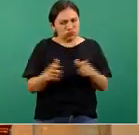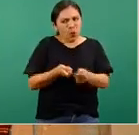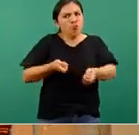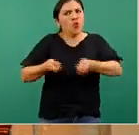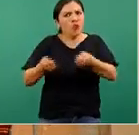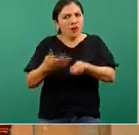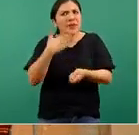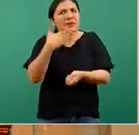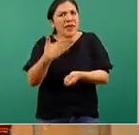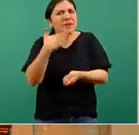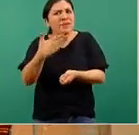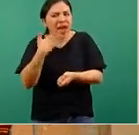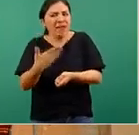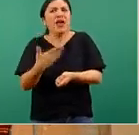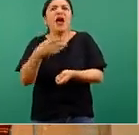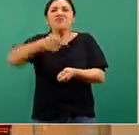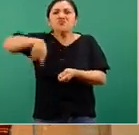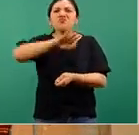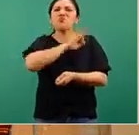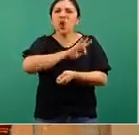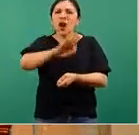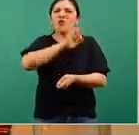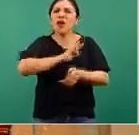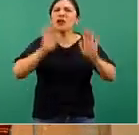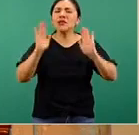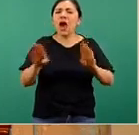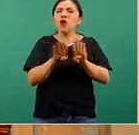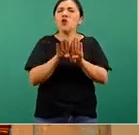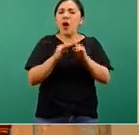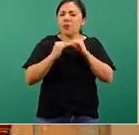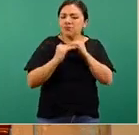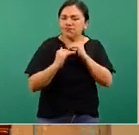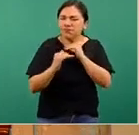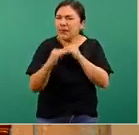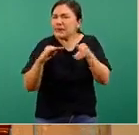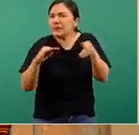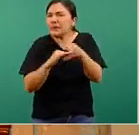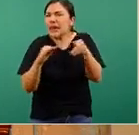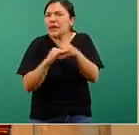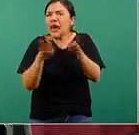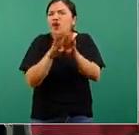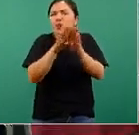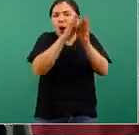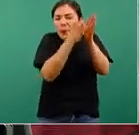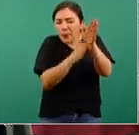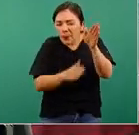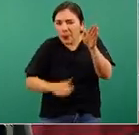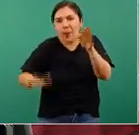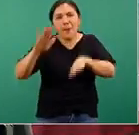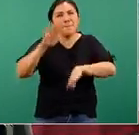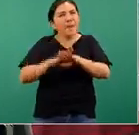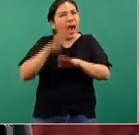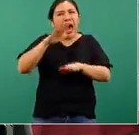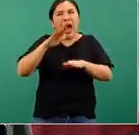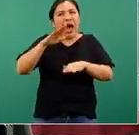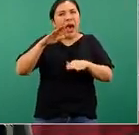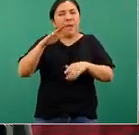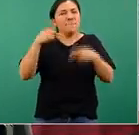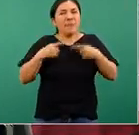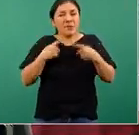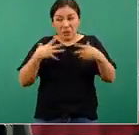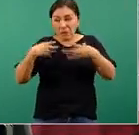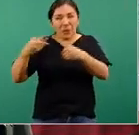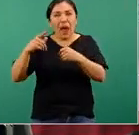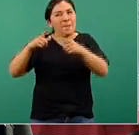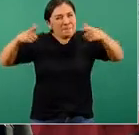momento determinado o han logrado esta meseta cercana al valle, cercana a una disminución